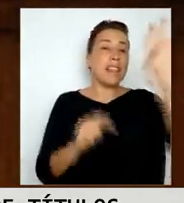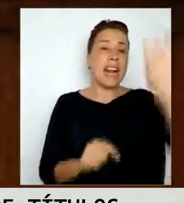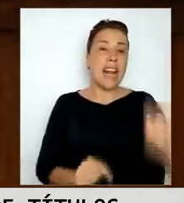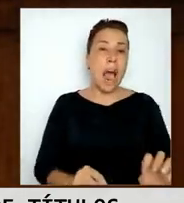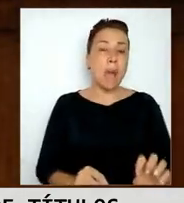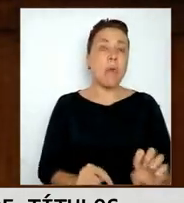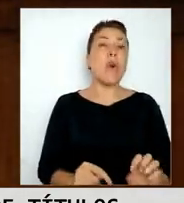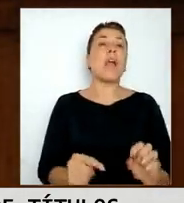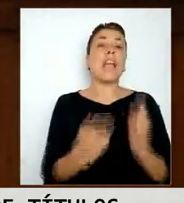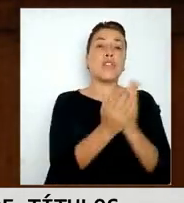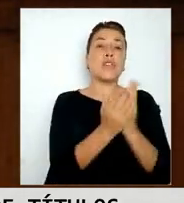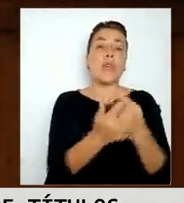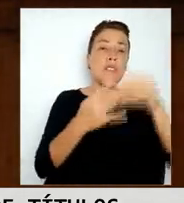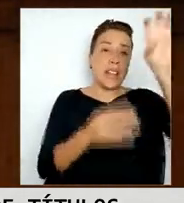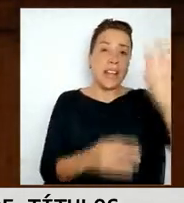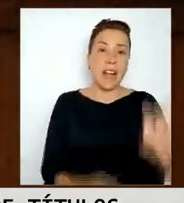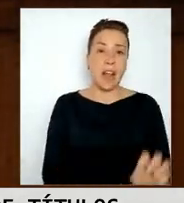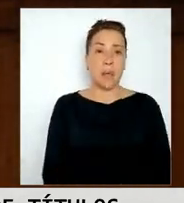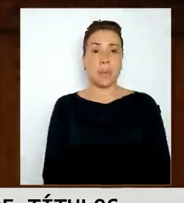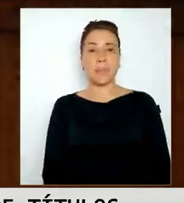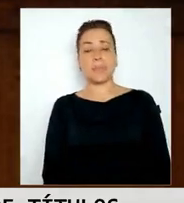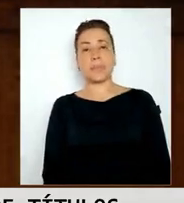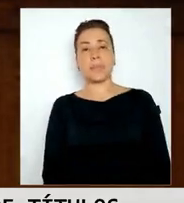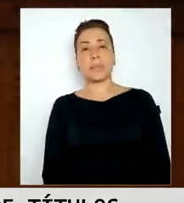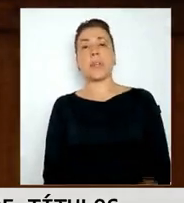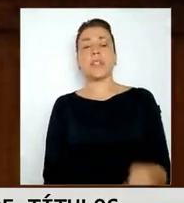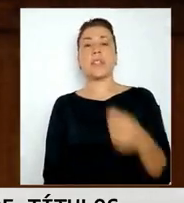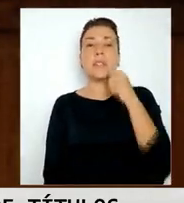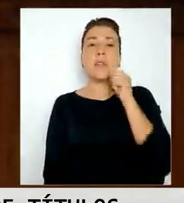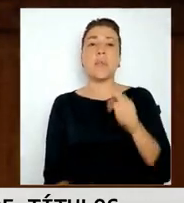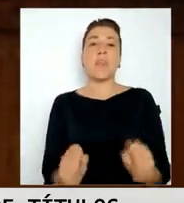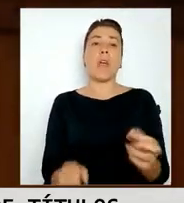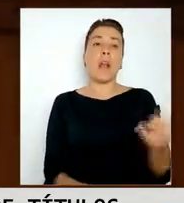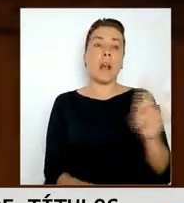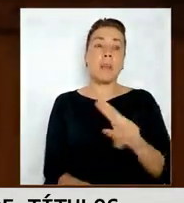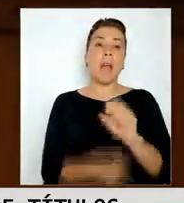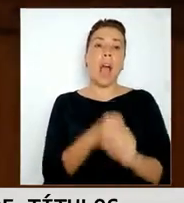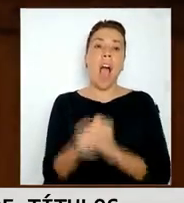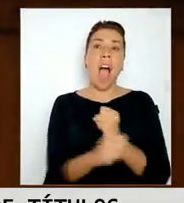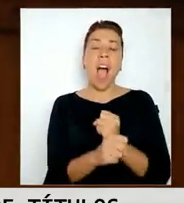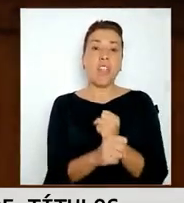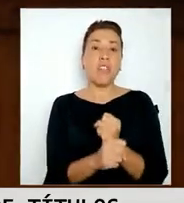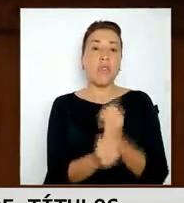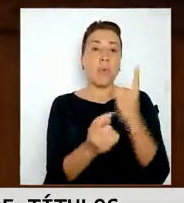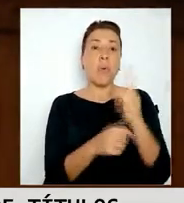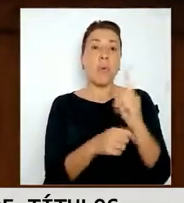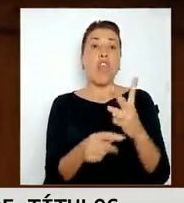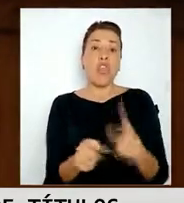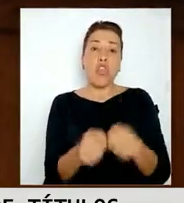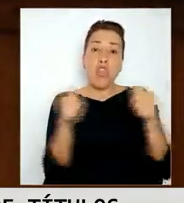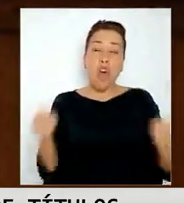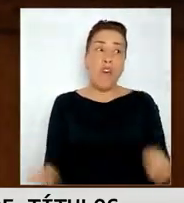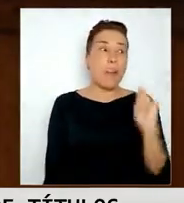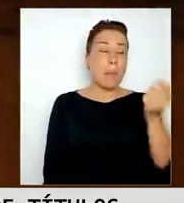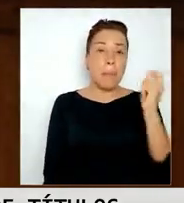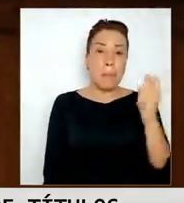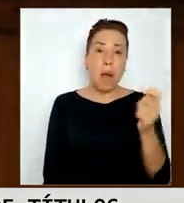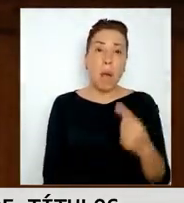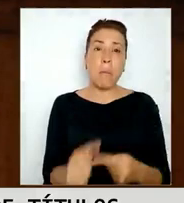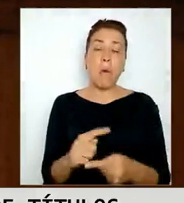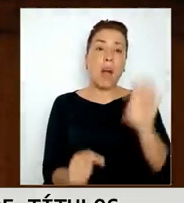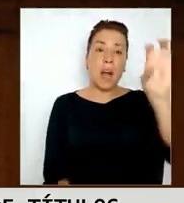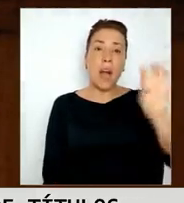que dicha situación acarreaba la repetición del año académico y por tanto un doble pago por las asignaturas inscritas